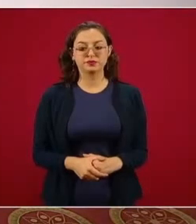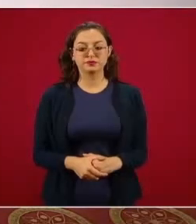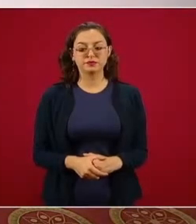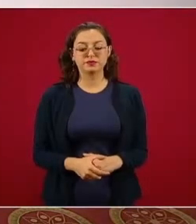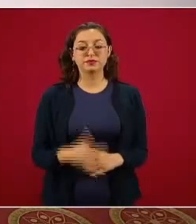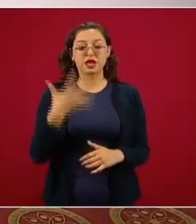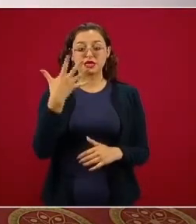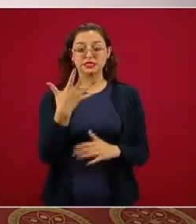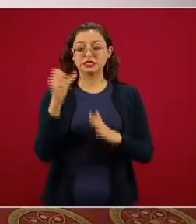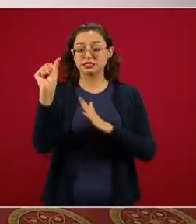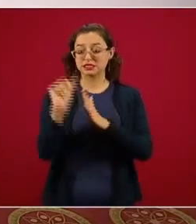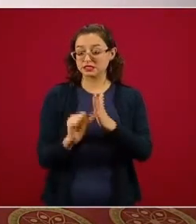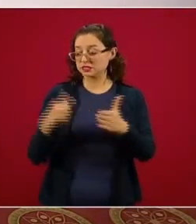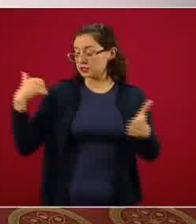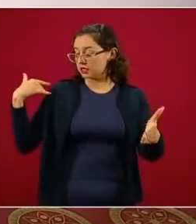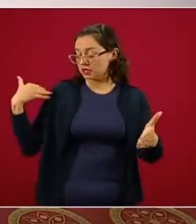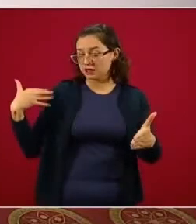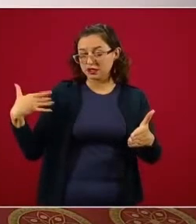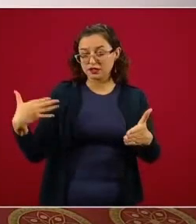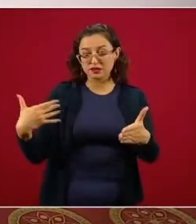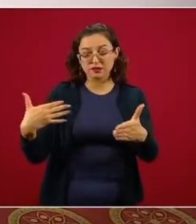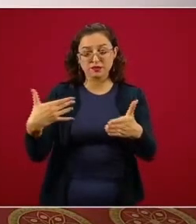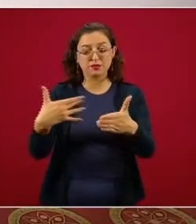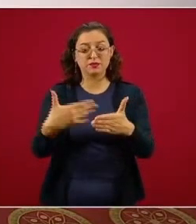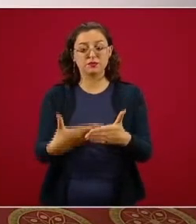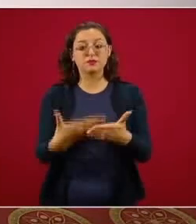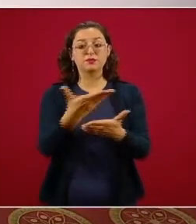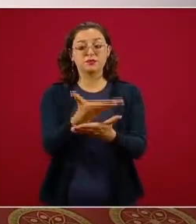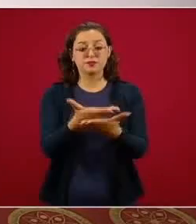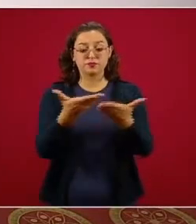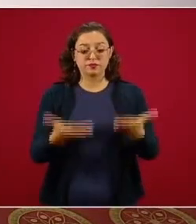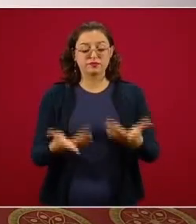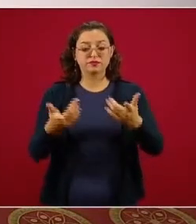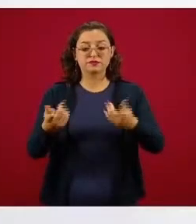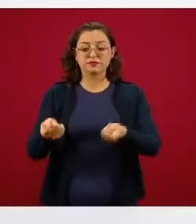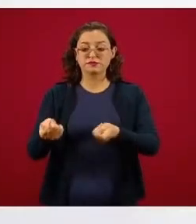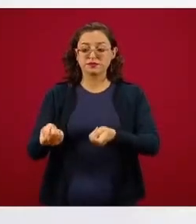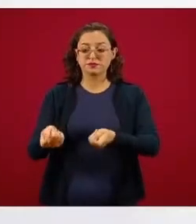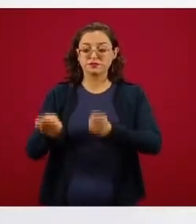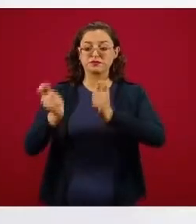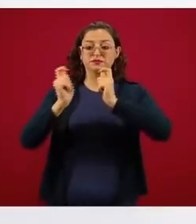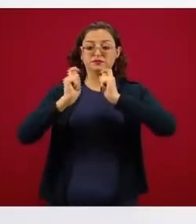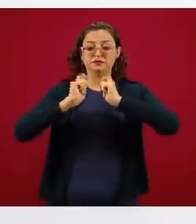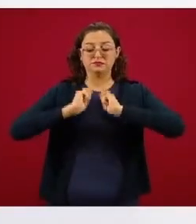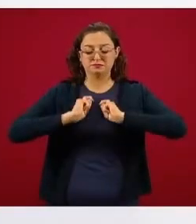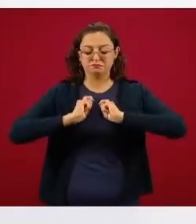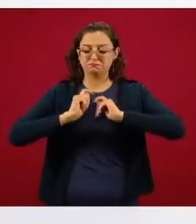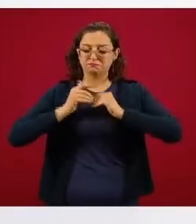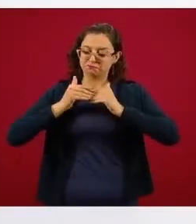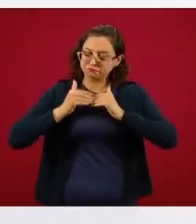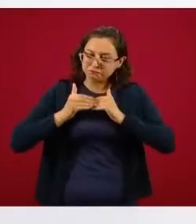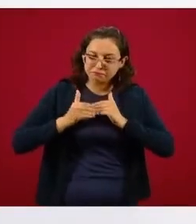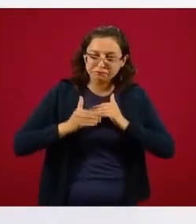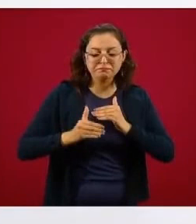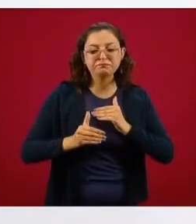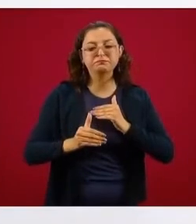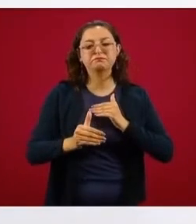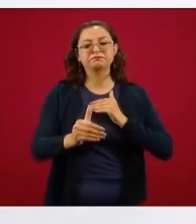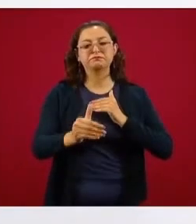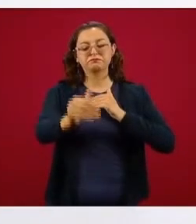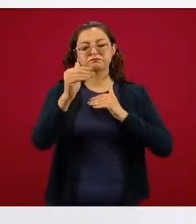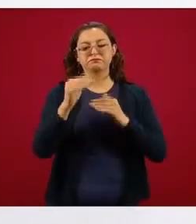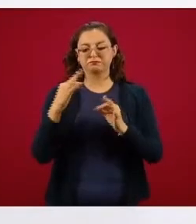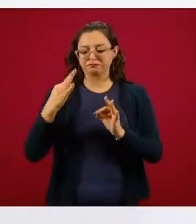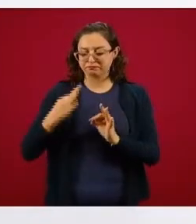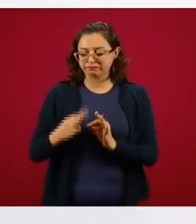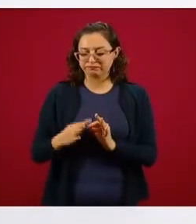5 meses después tomamos posesión del cargo y desde entonces lo